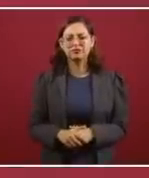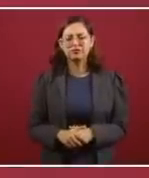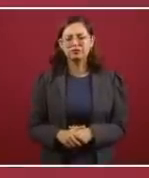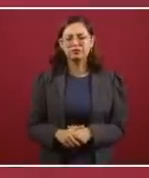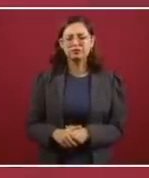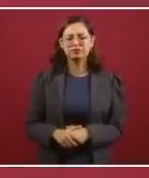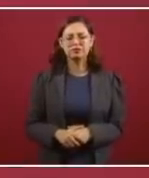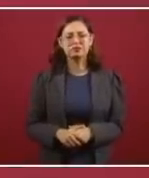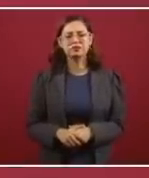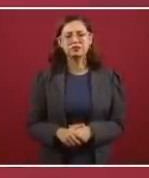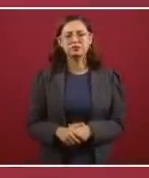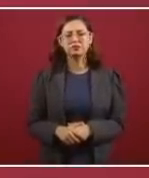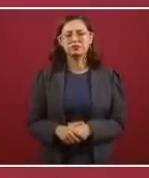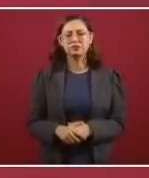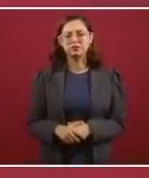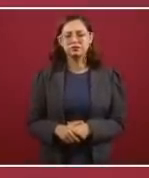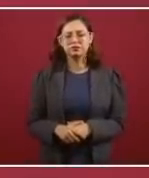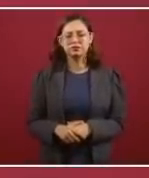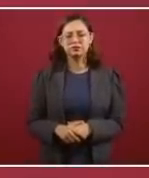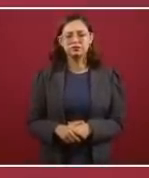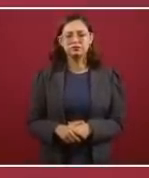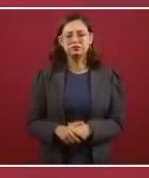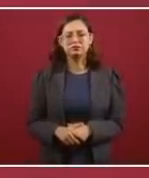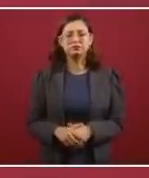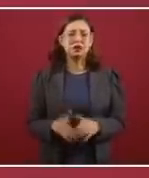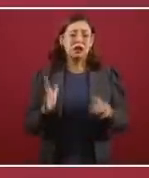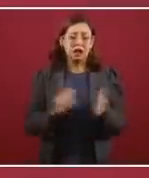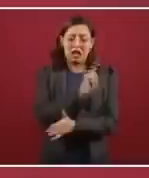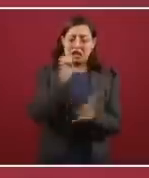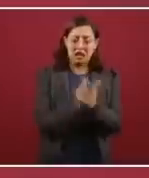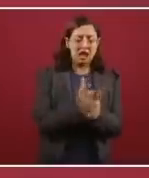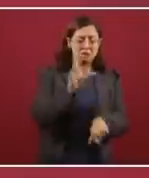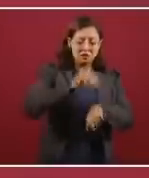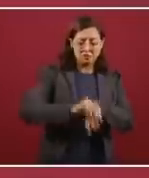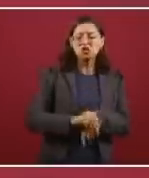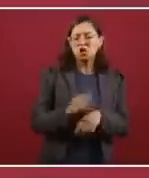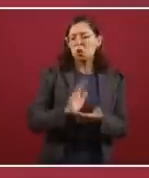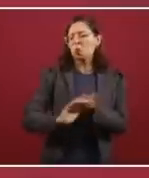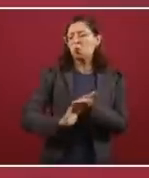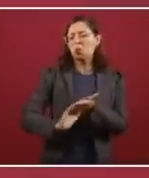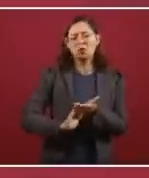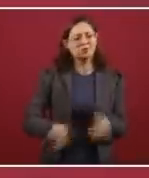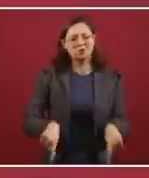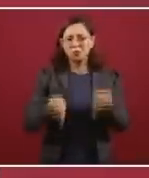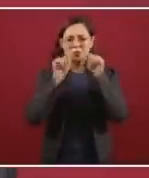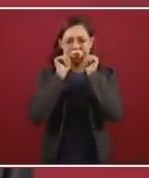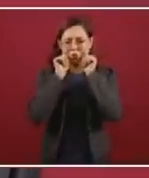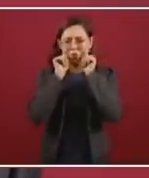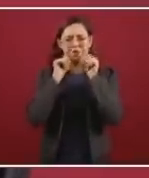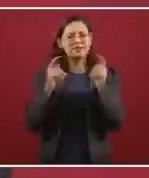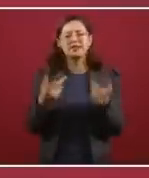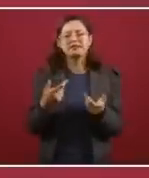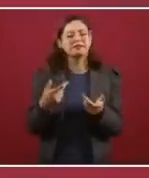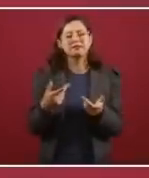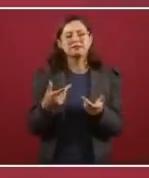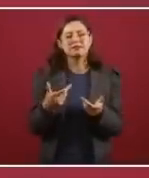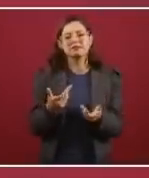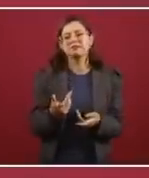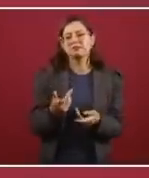Aunque existiera la facultad legal, porque no pagaban